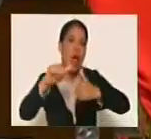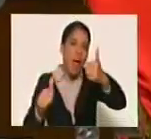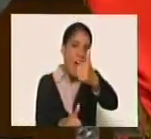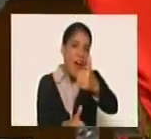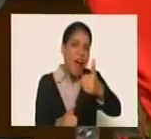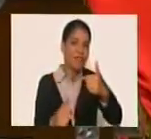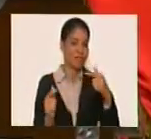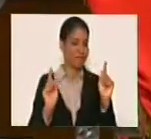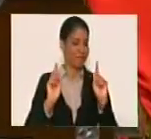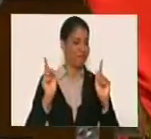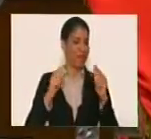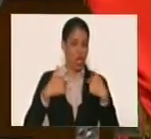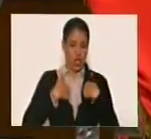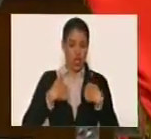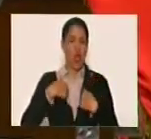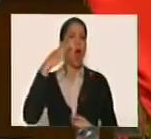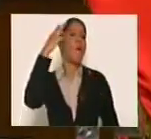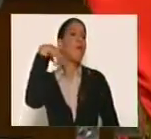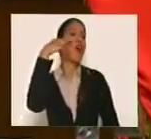Aquí está el negro vicepresidente.